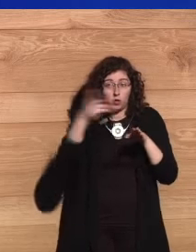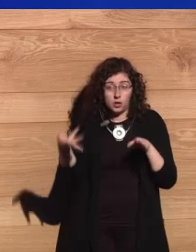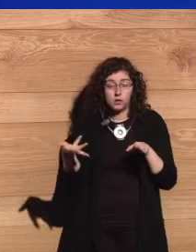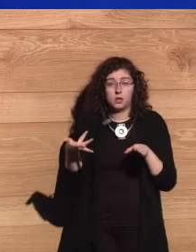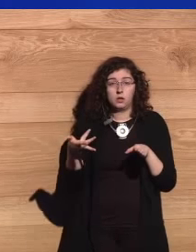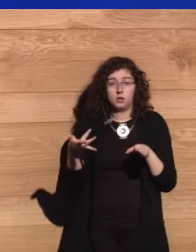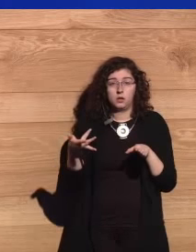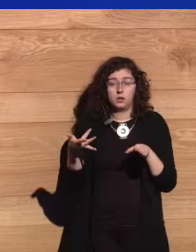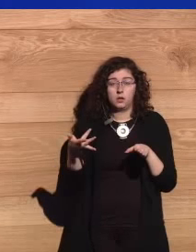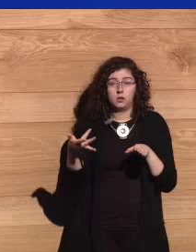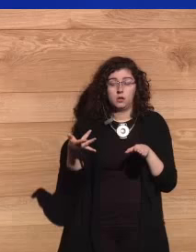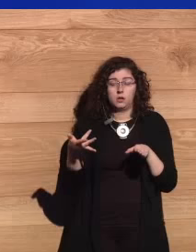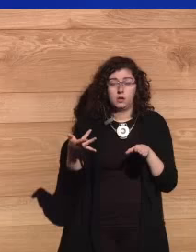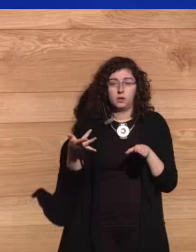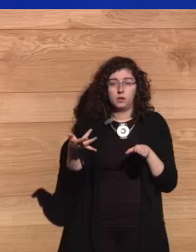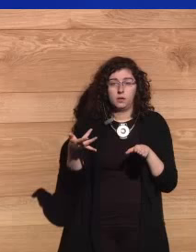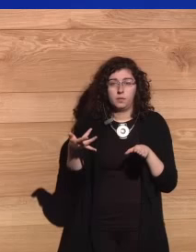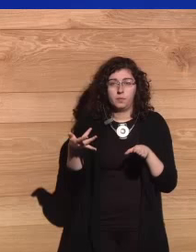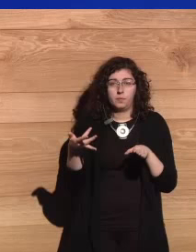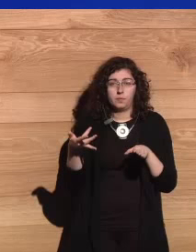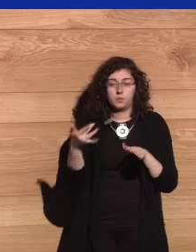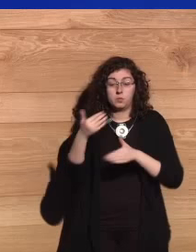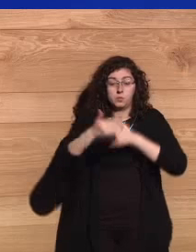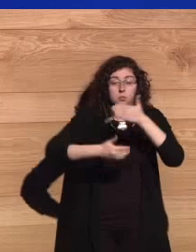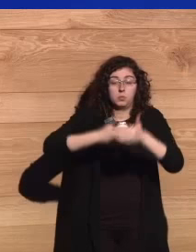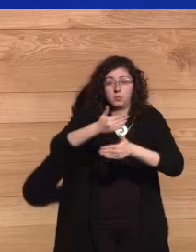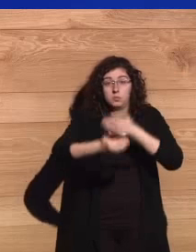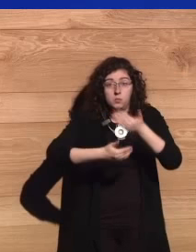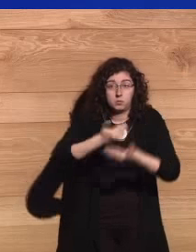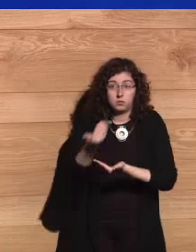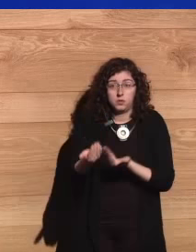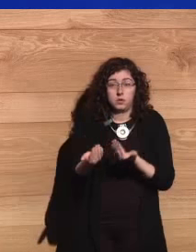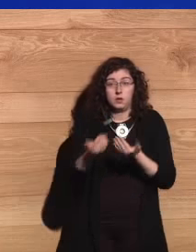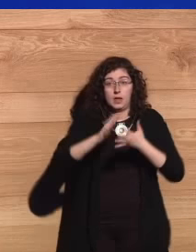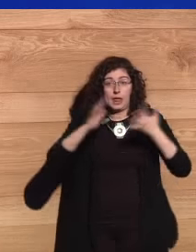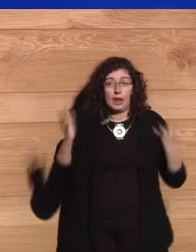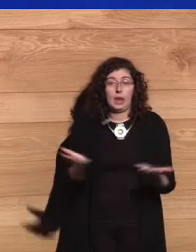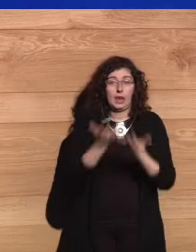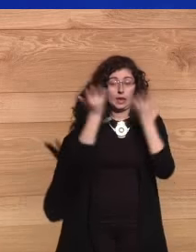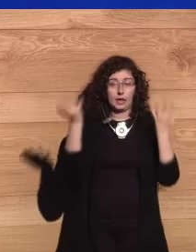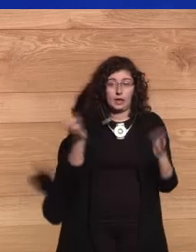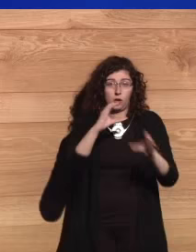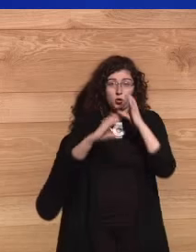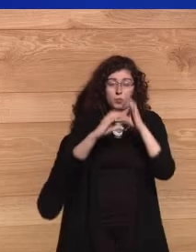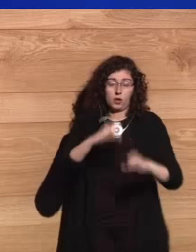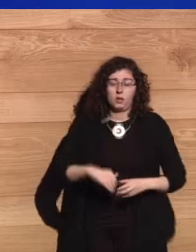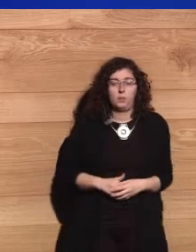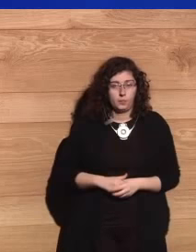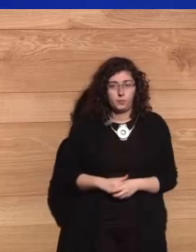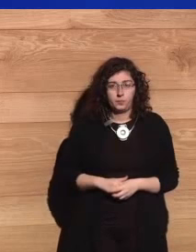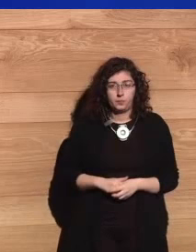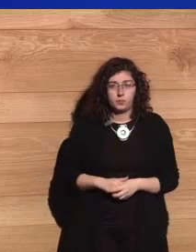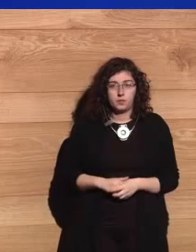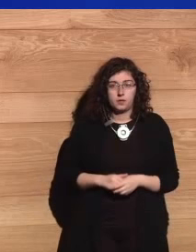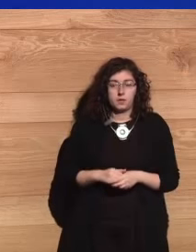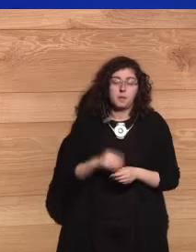digital, han desencadenado una dinámica de aligerar la comunicación. Cuando